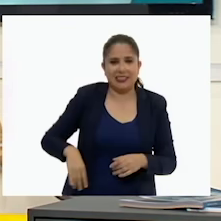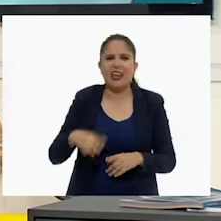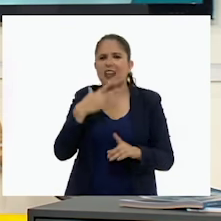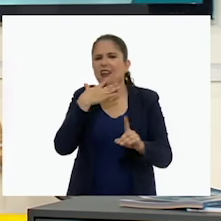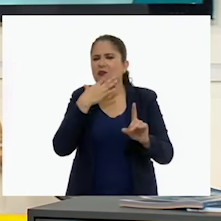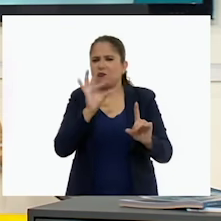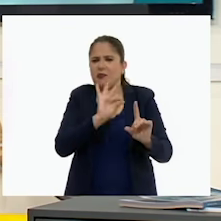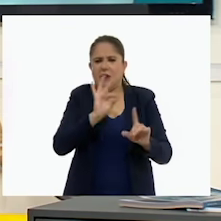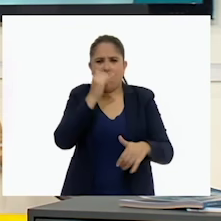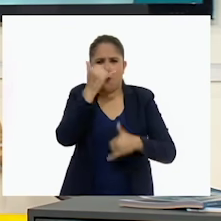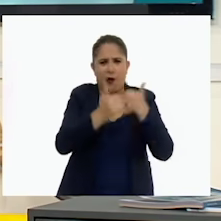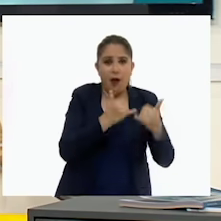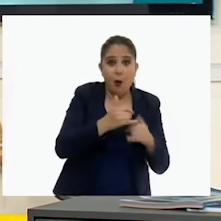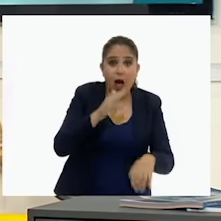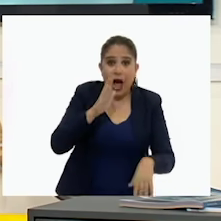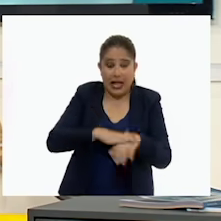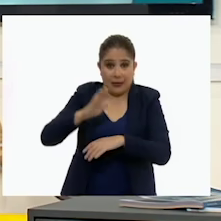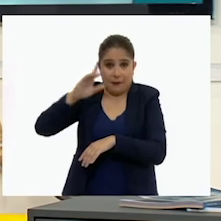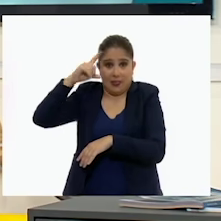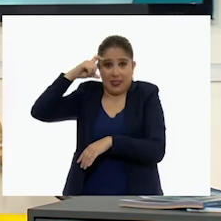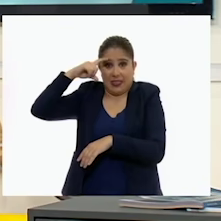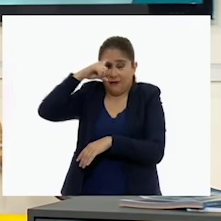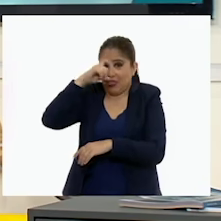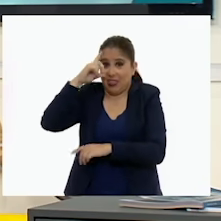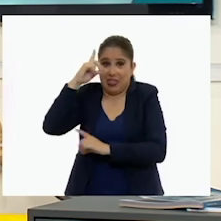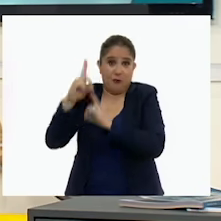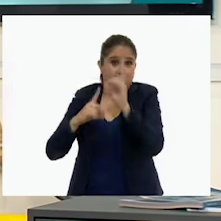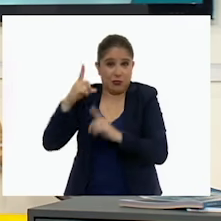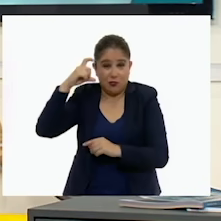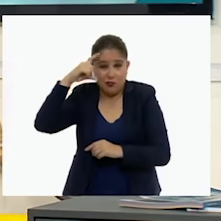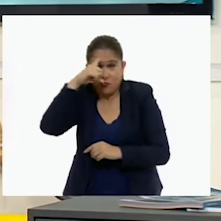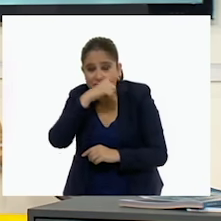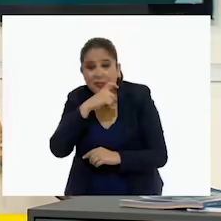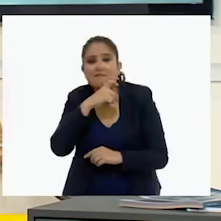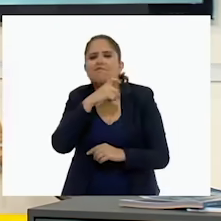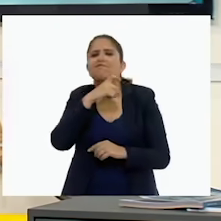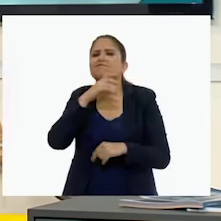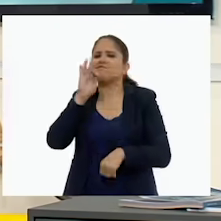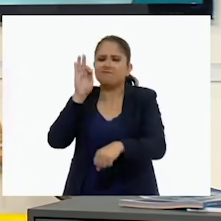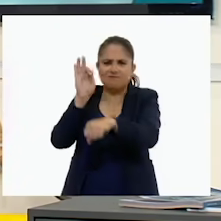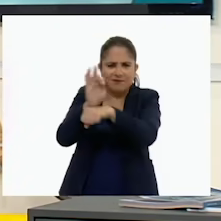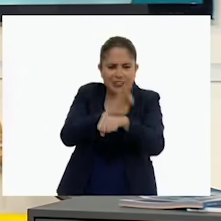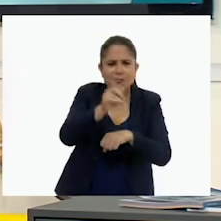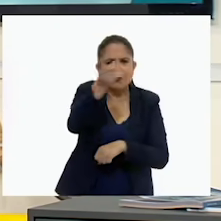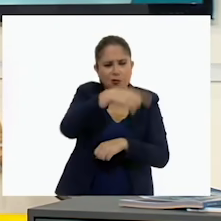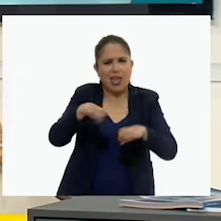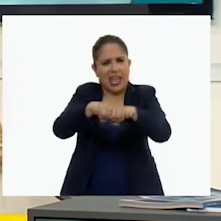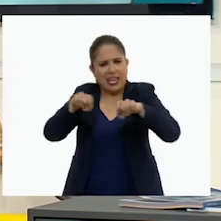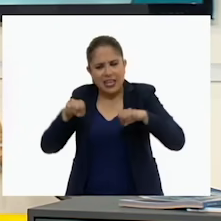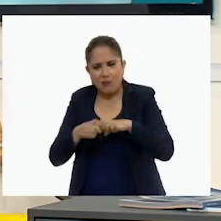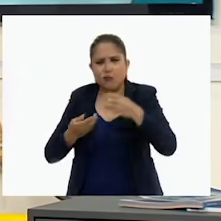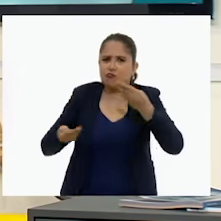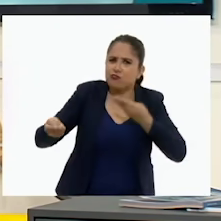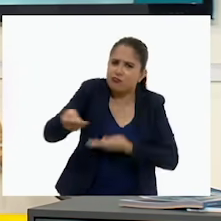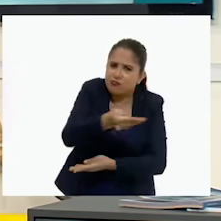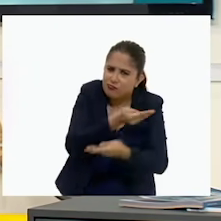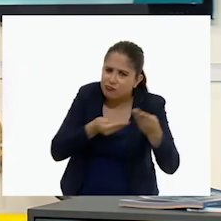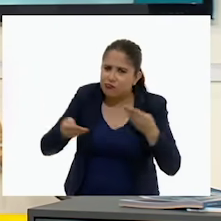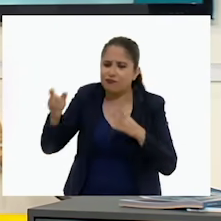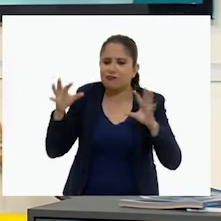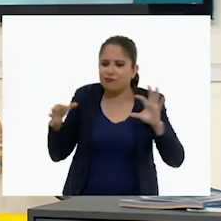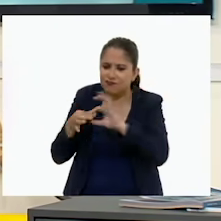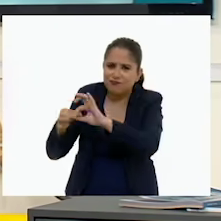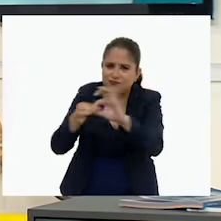sencillo de los juegos hasta el más complejo de los deportes, se verán beneficiados al hacerlos en equipo y cooperando para obtener